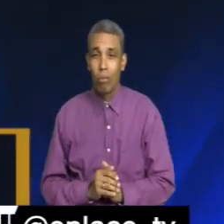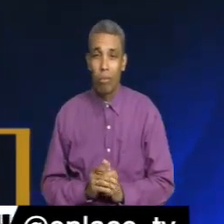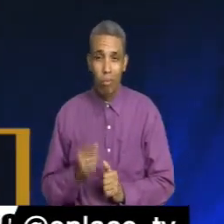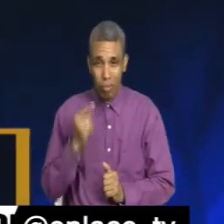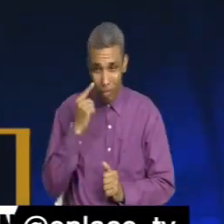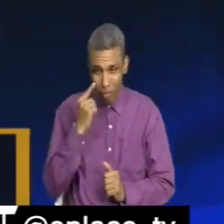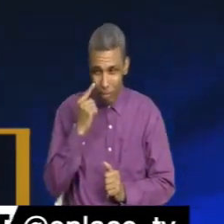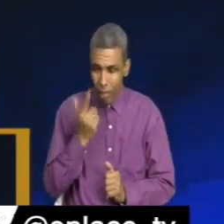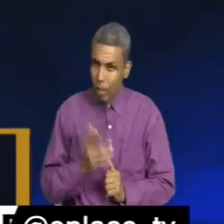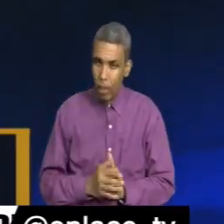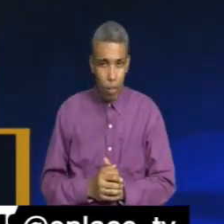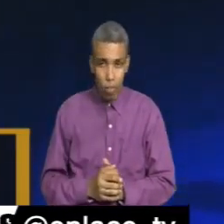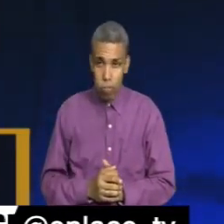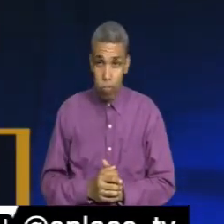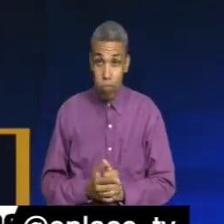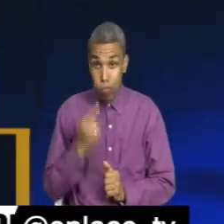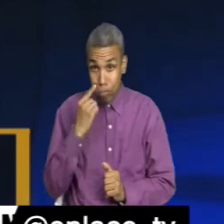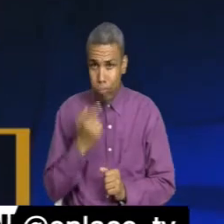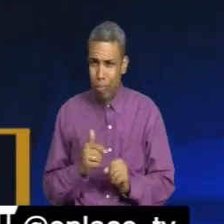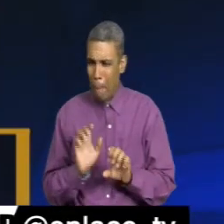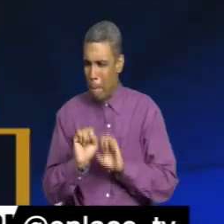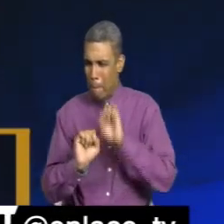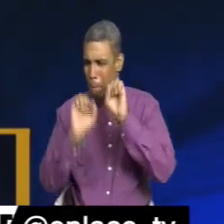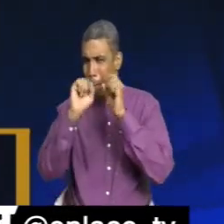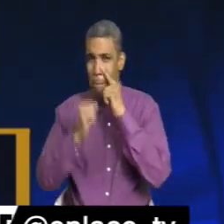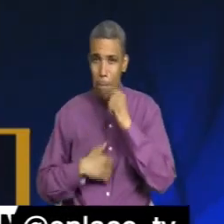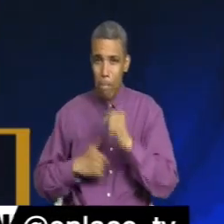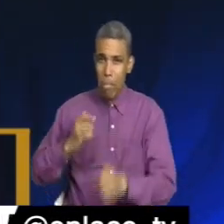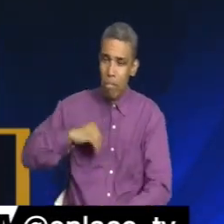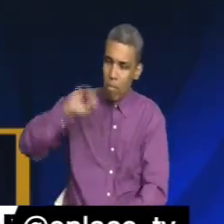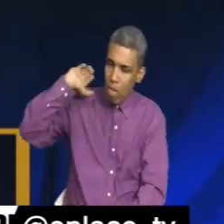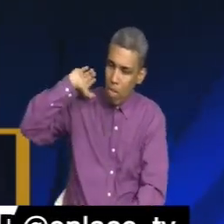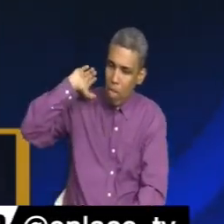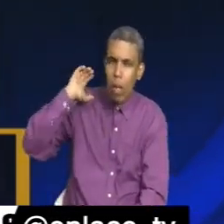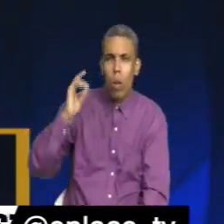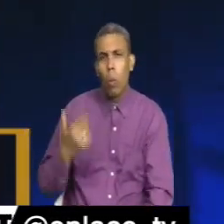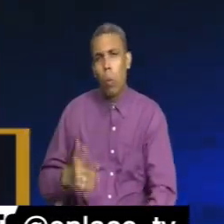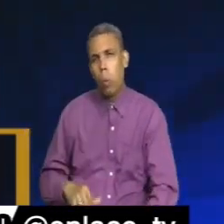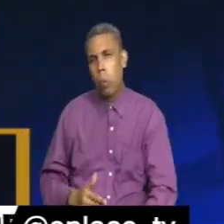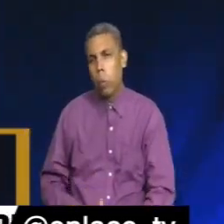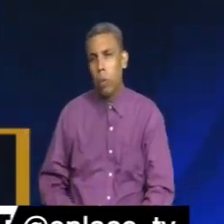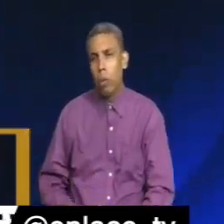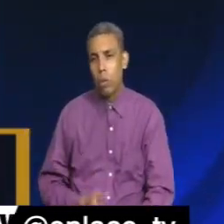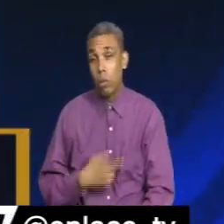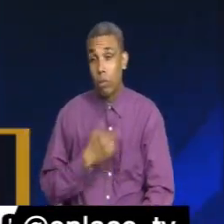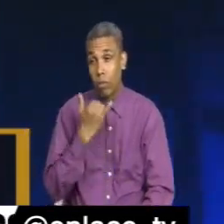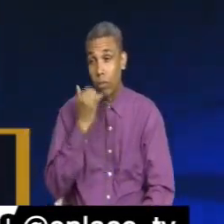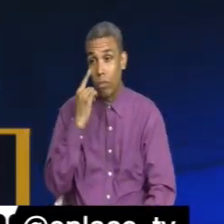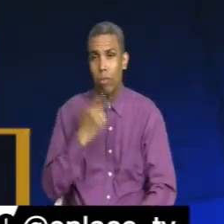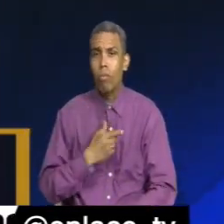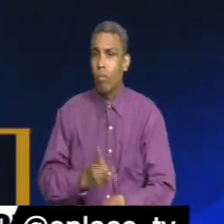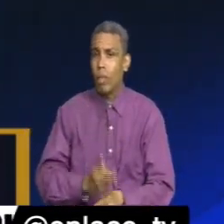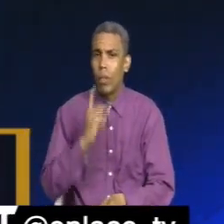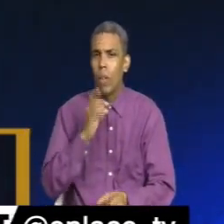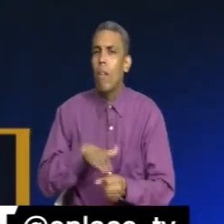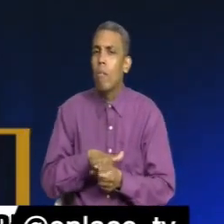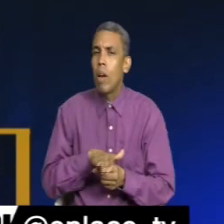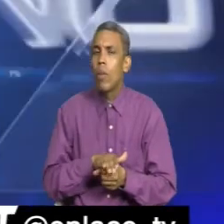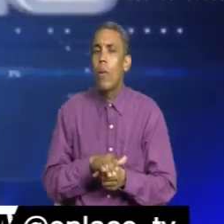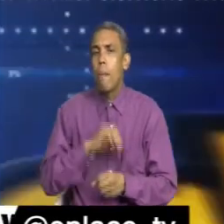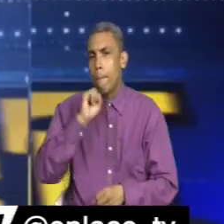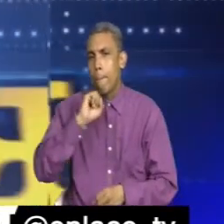este motociclista que se moviliza con un pasajero quien en su espalda carga una gigantesca escalera en el sector del barrio Barranca